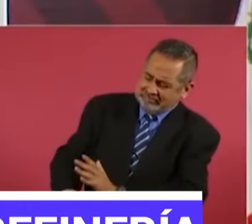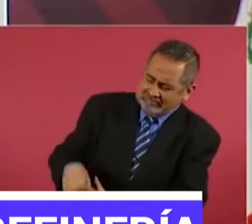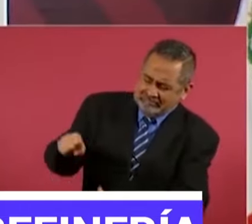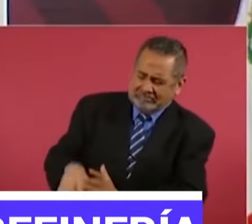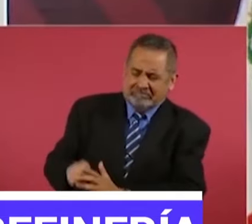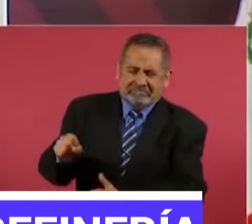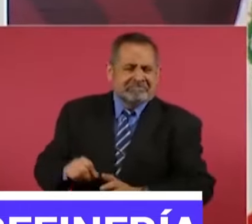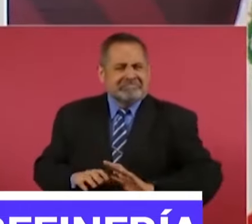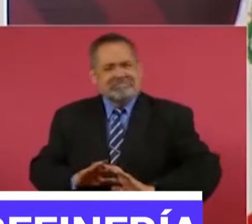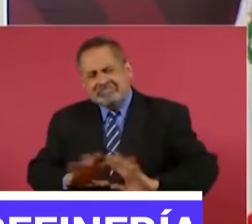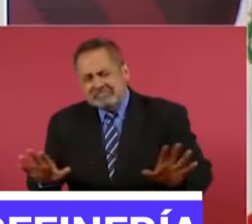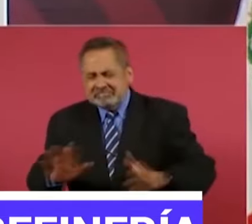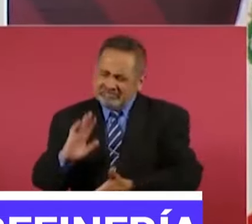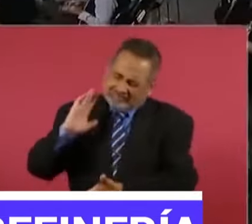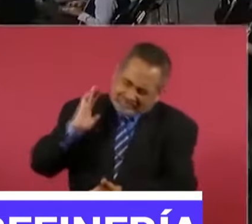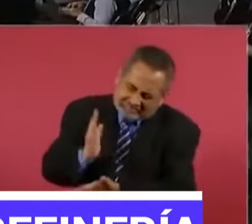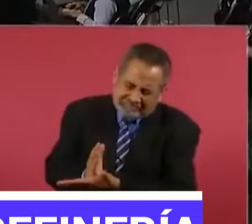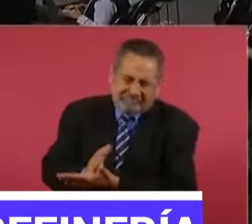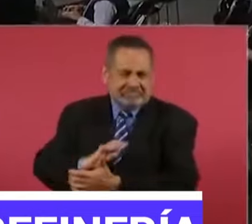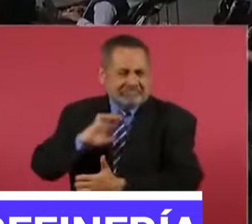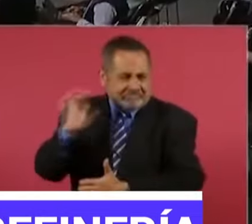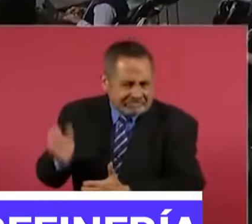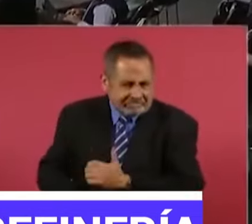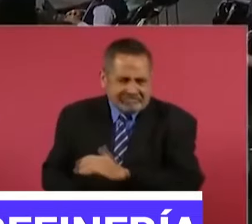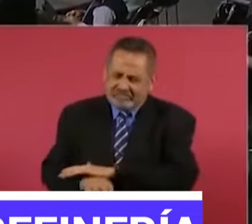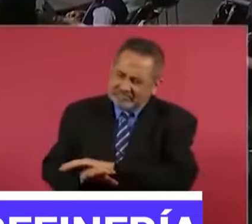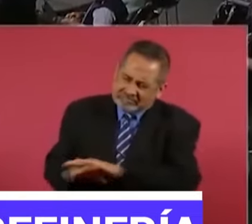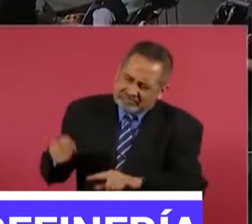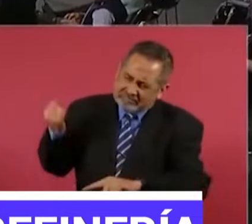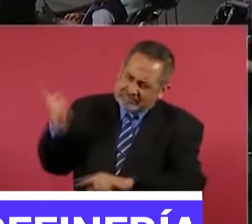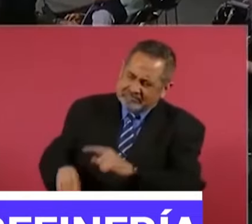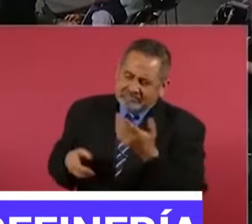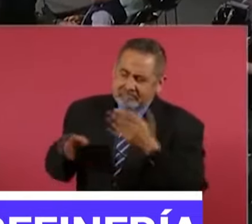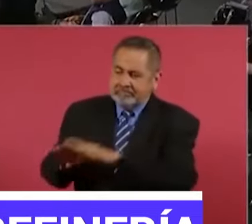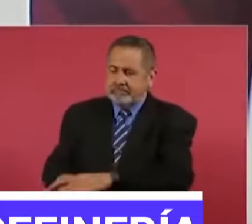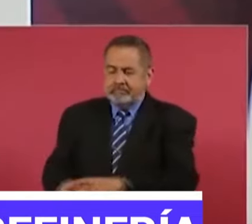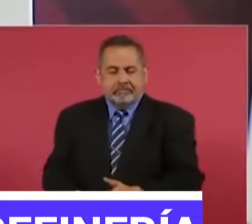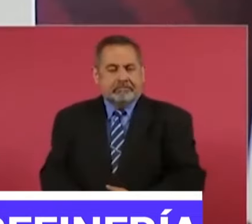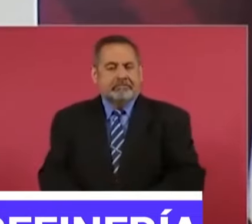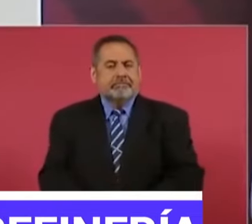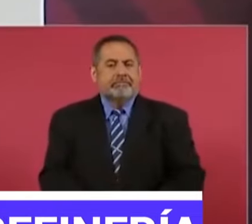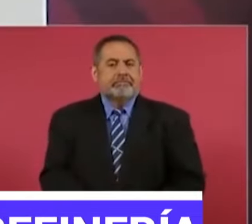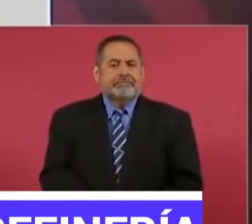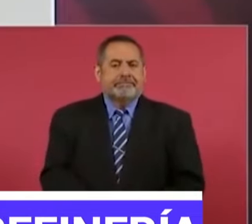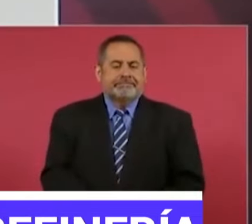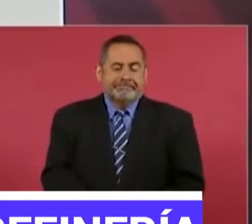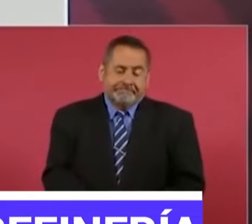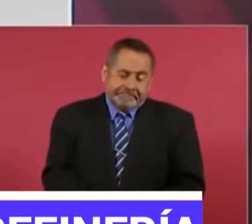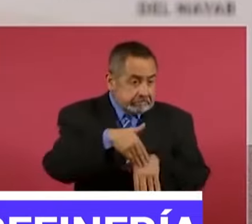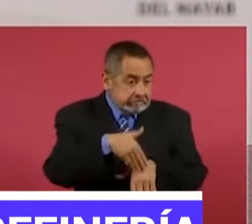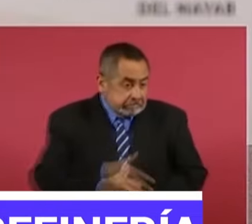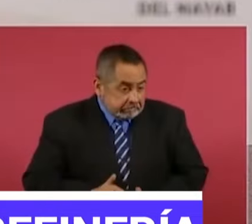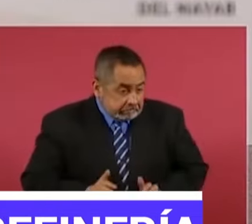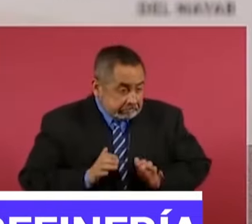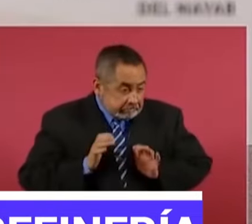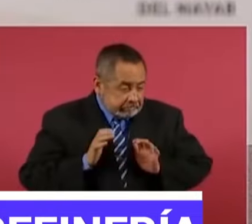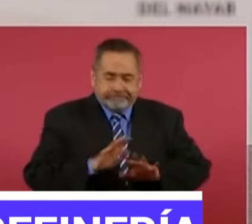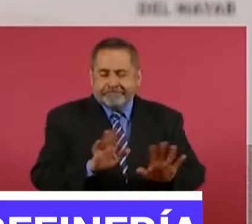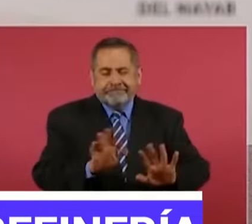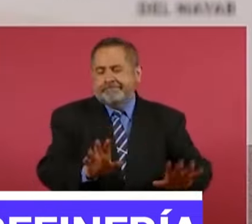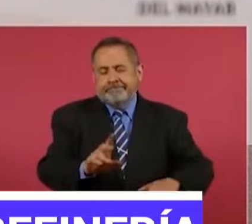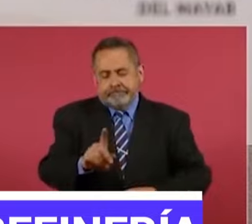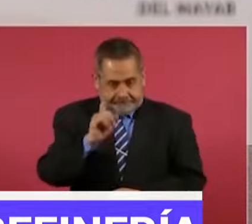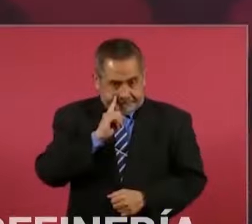energías renovables sustituyan a las fósiles, algo que él también desea, pero tomaría al menos 3 décadas. Dice,